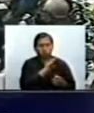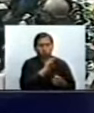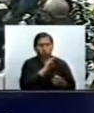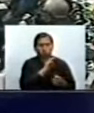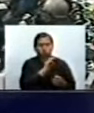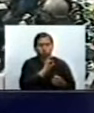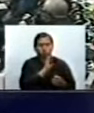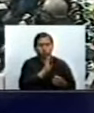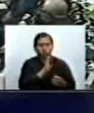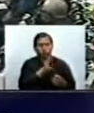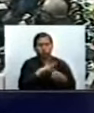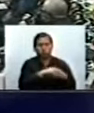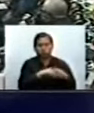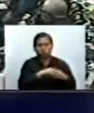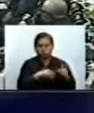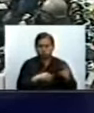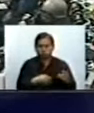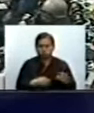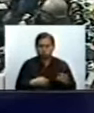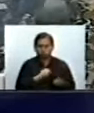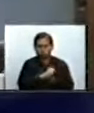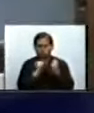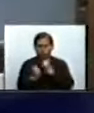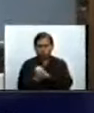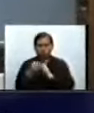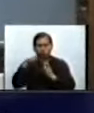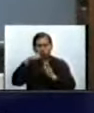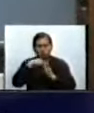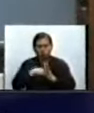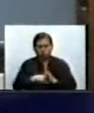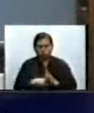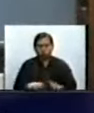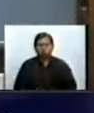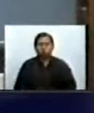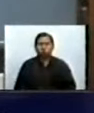2.794 dólares. Cambio profundo.